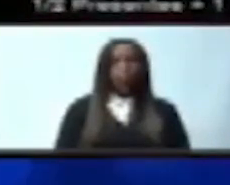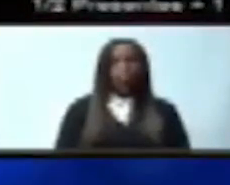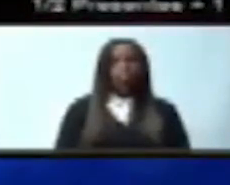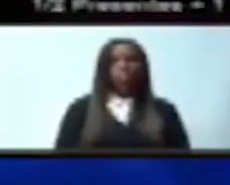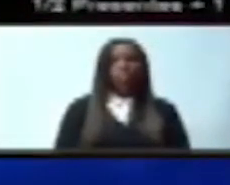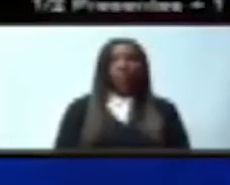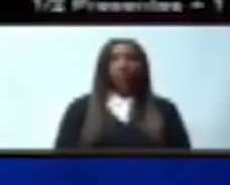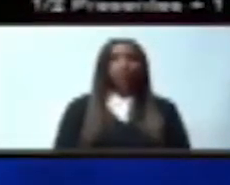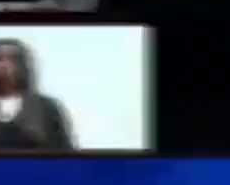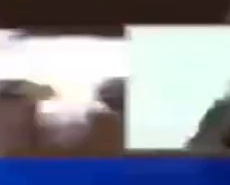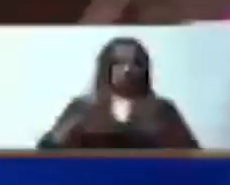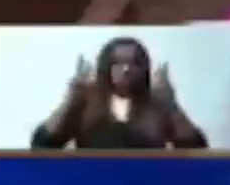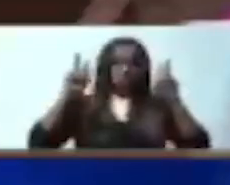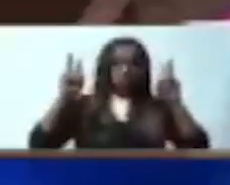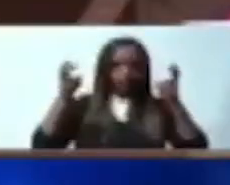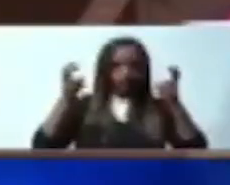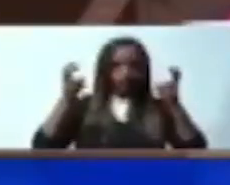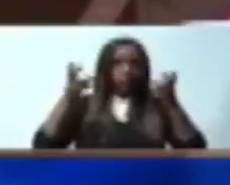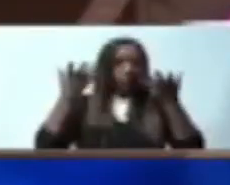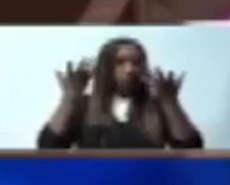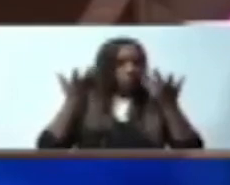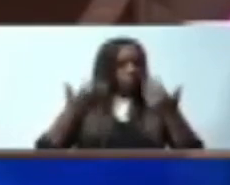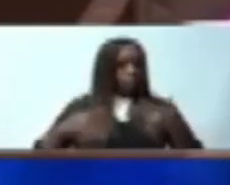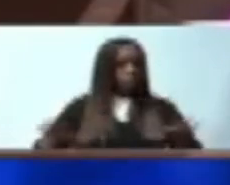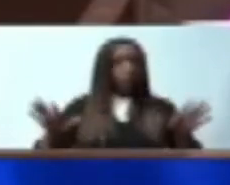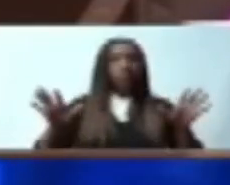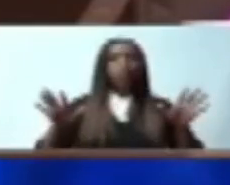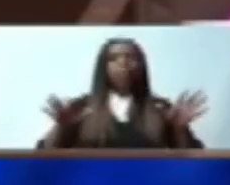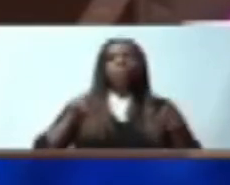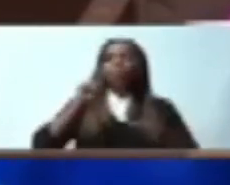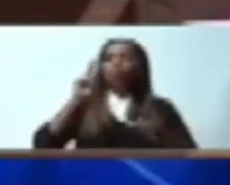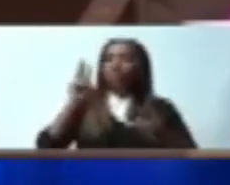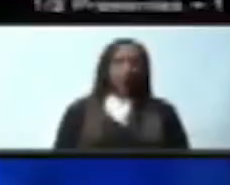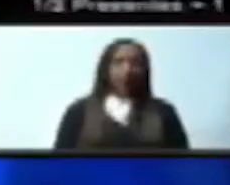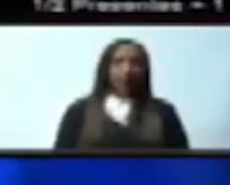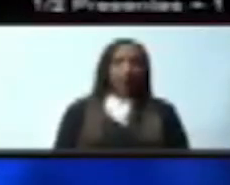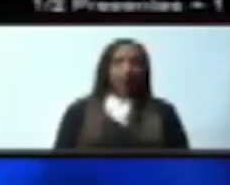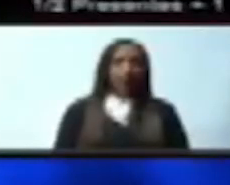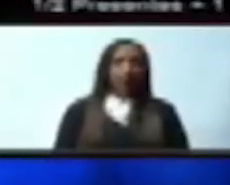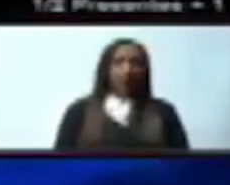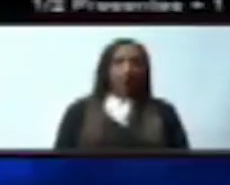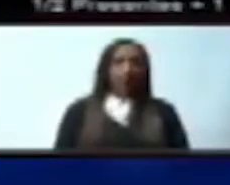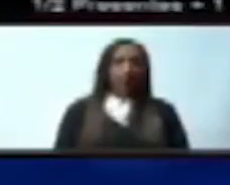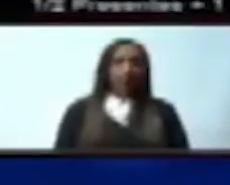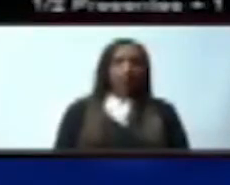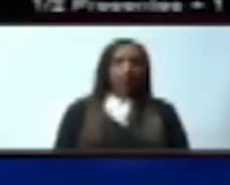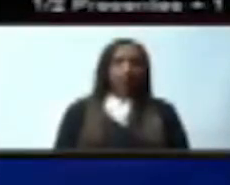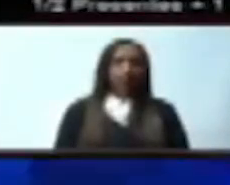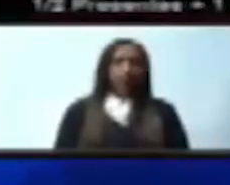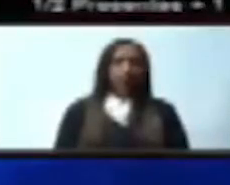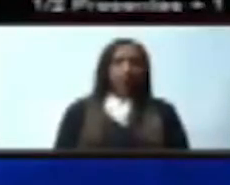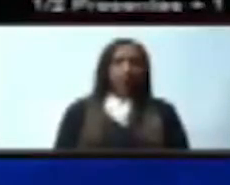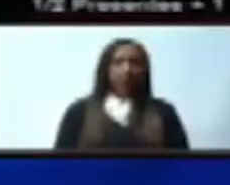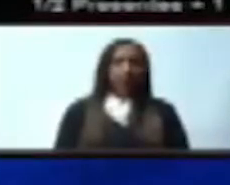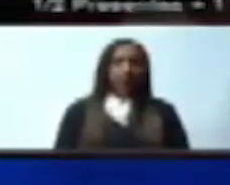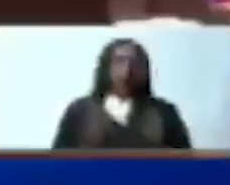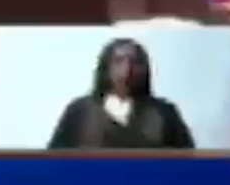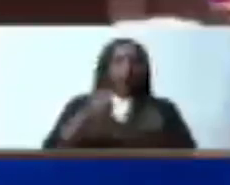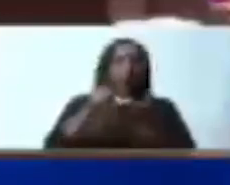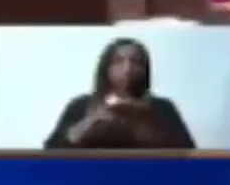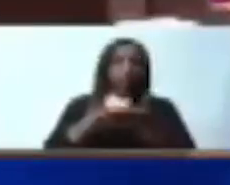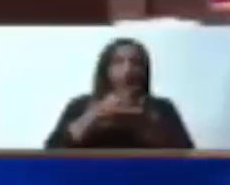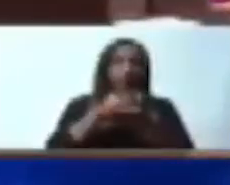todavía. Estamos votando. Segunda votación. Bueno. Votación no